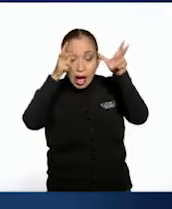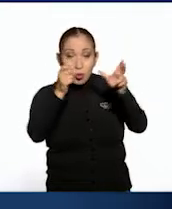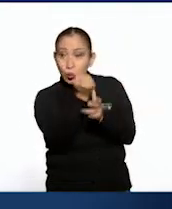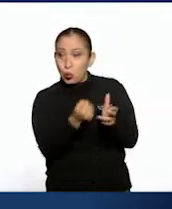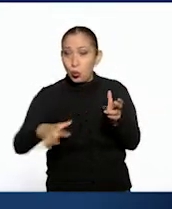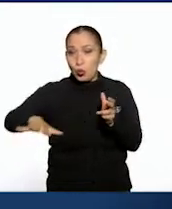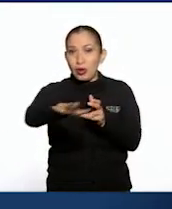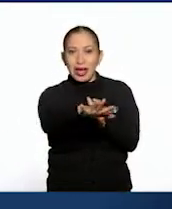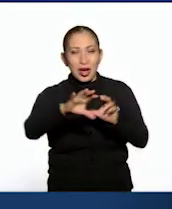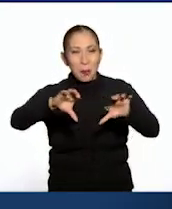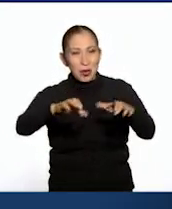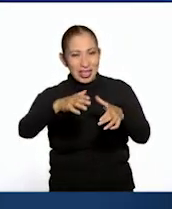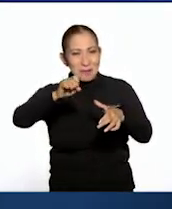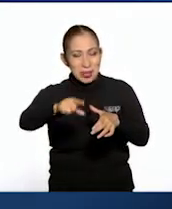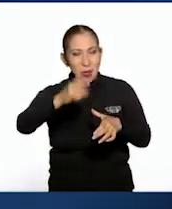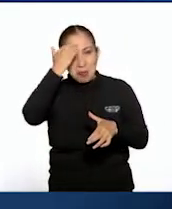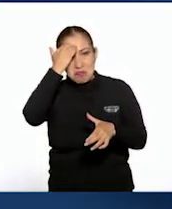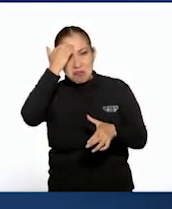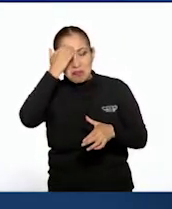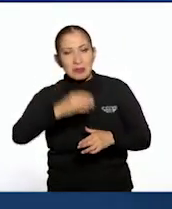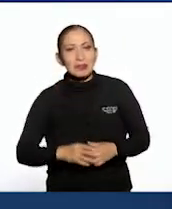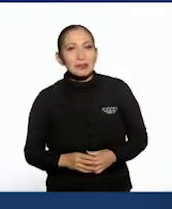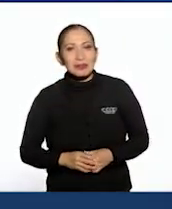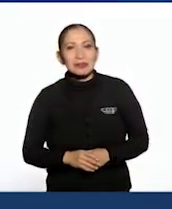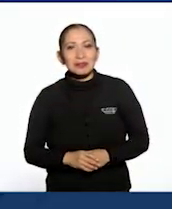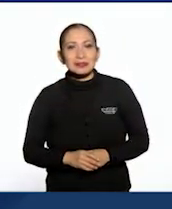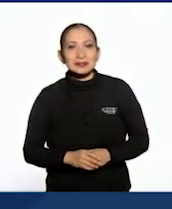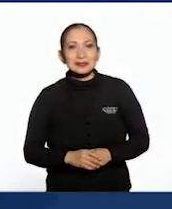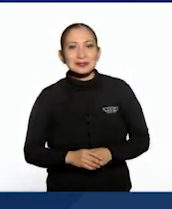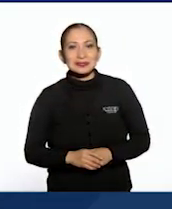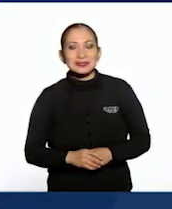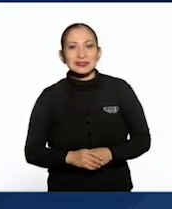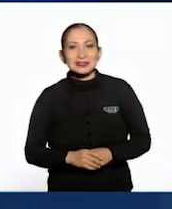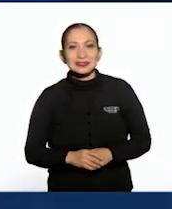popular entre los habitantes de esas comunidades.